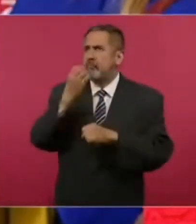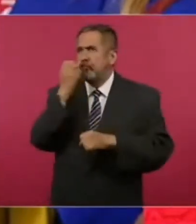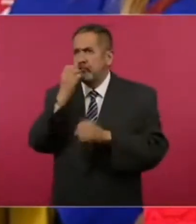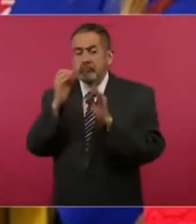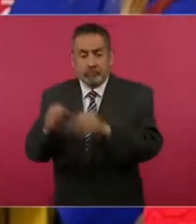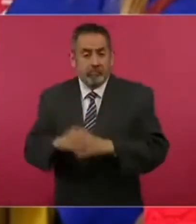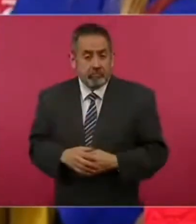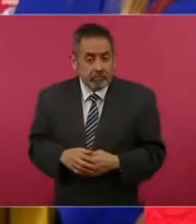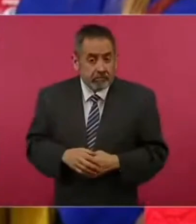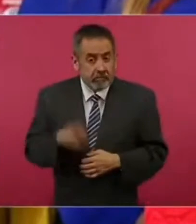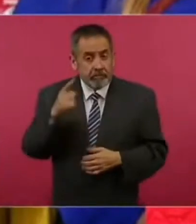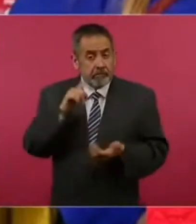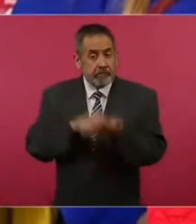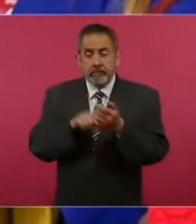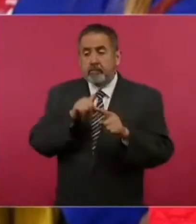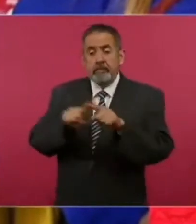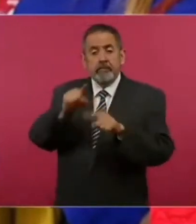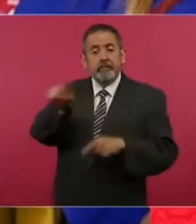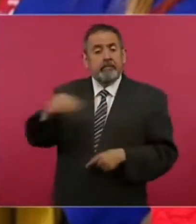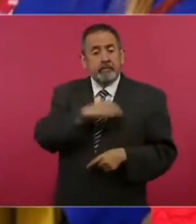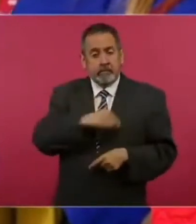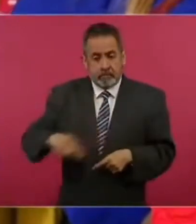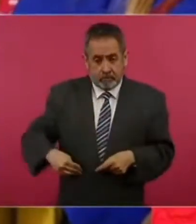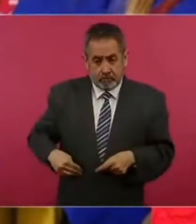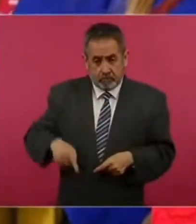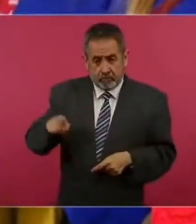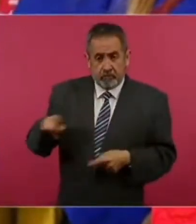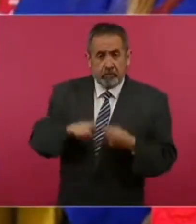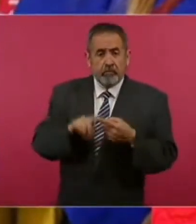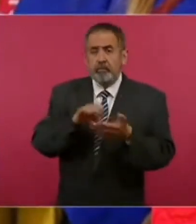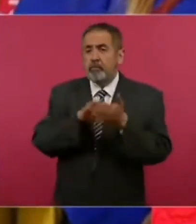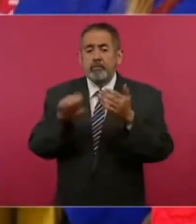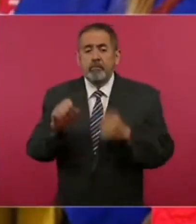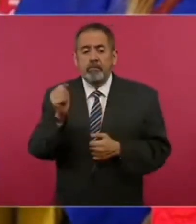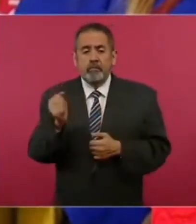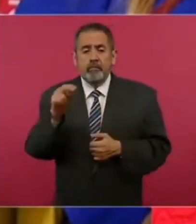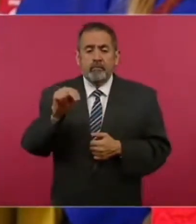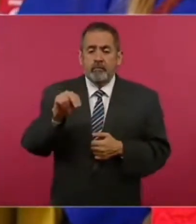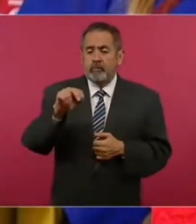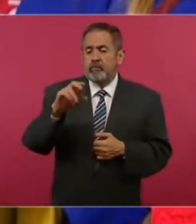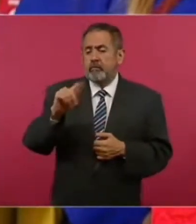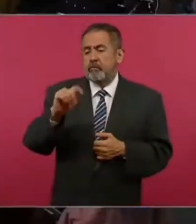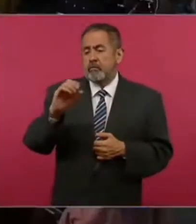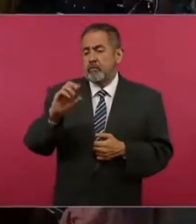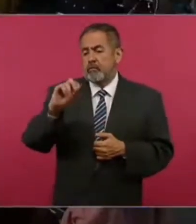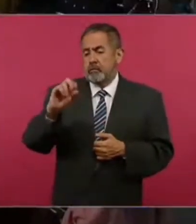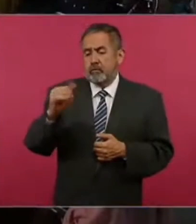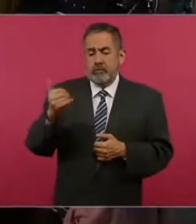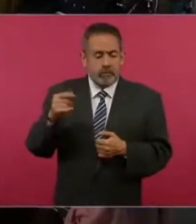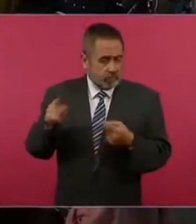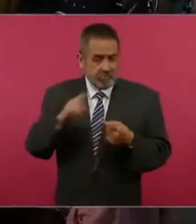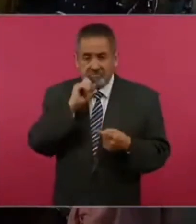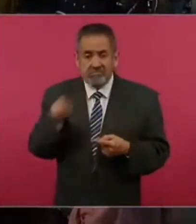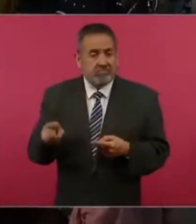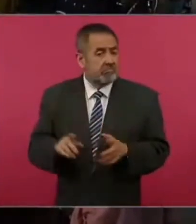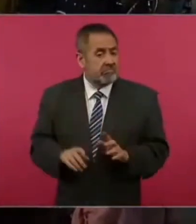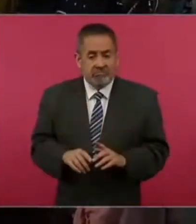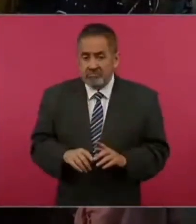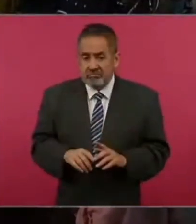pero en diferentes municipios y se lo menciono como en San Antonio tocoy también